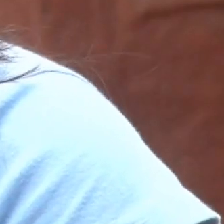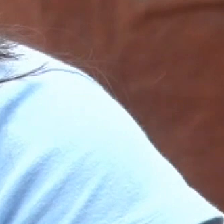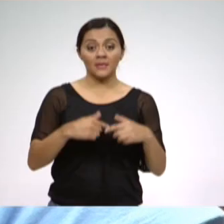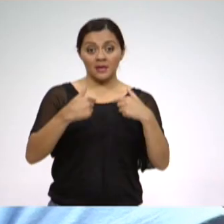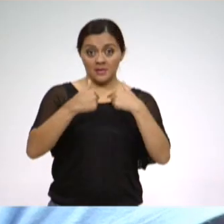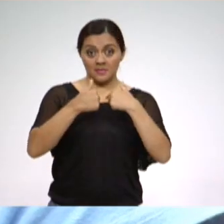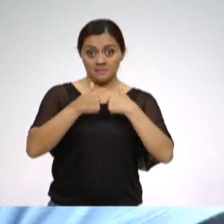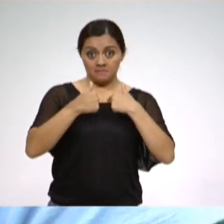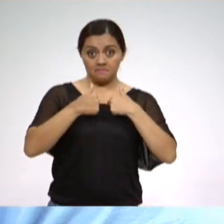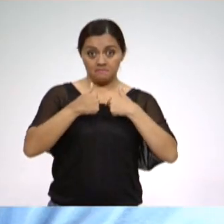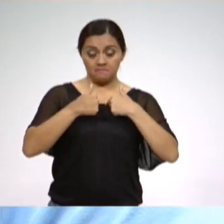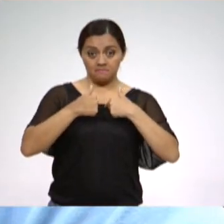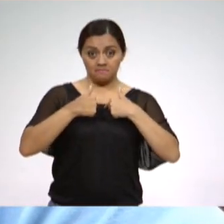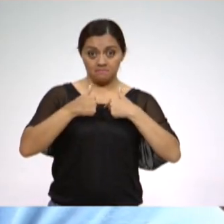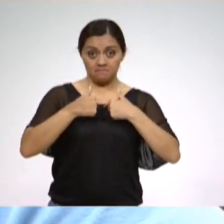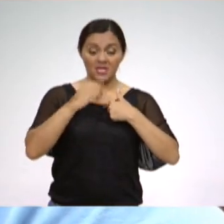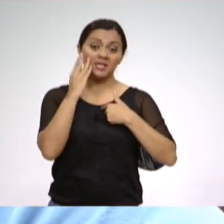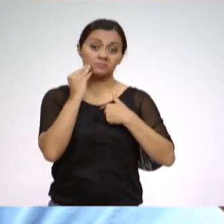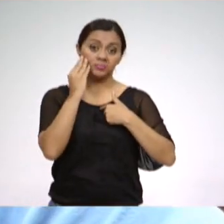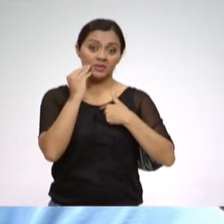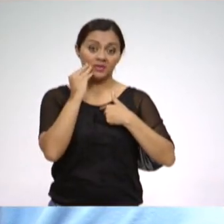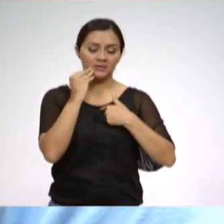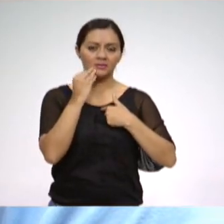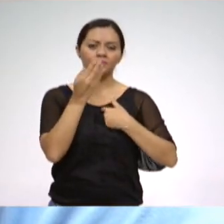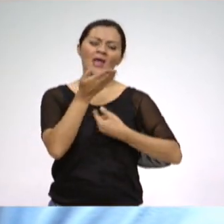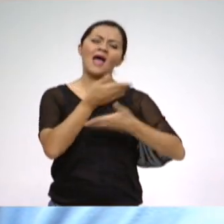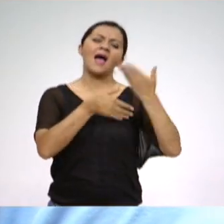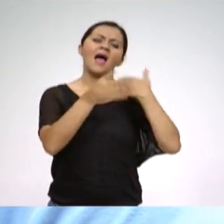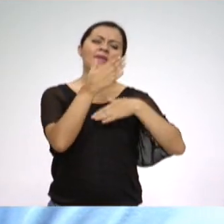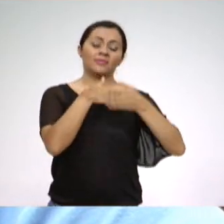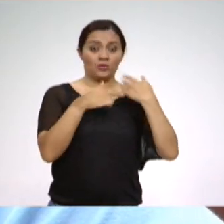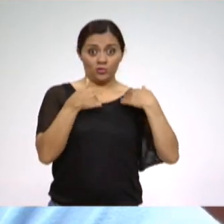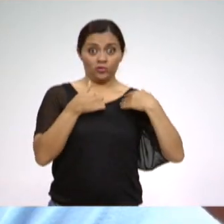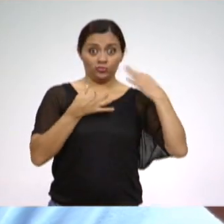En caso de mi vida de antes, cuando ya era soltera, entonces